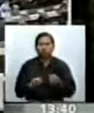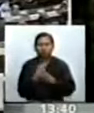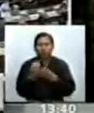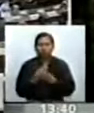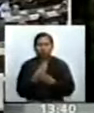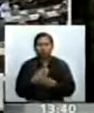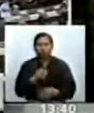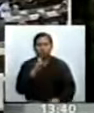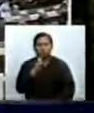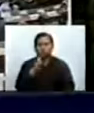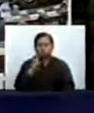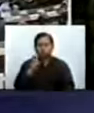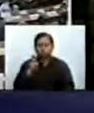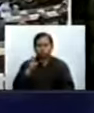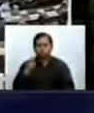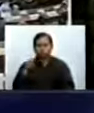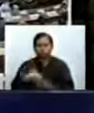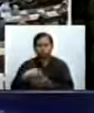2005,